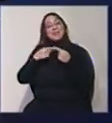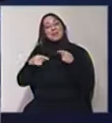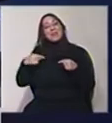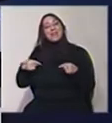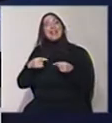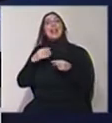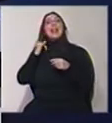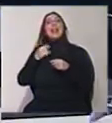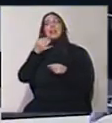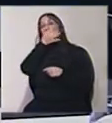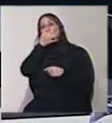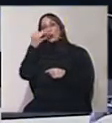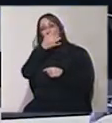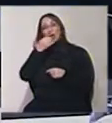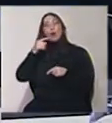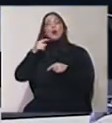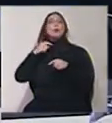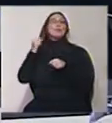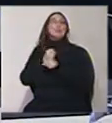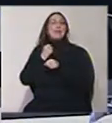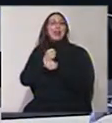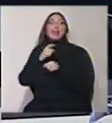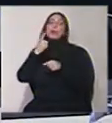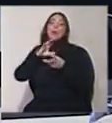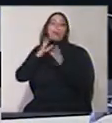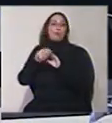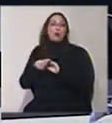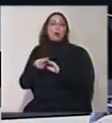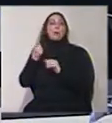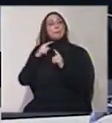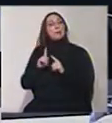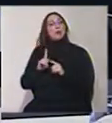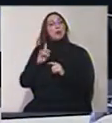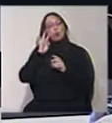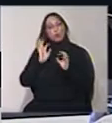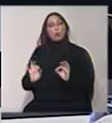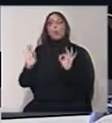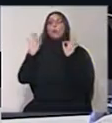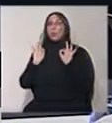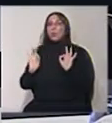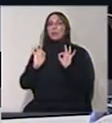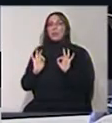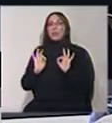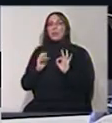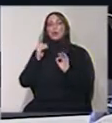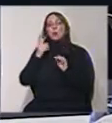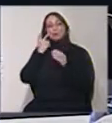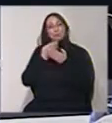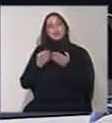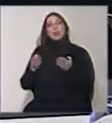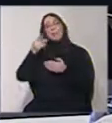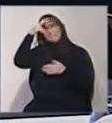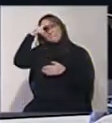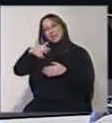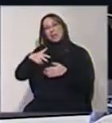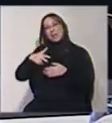del narcotráfico opera de determinadas maneras. Ahora, mucho cuidado con esa concesión que ya demostró México, que es